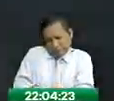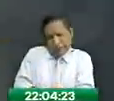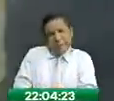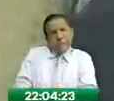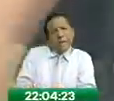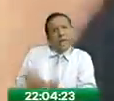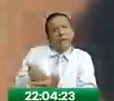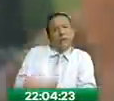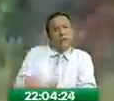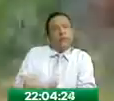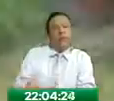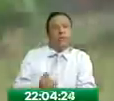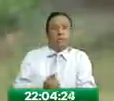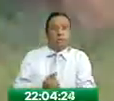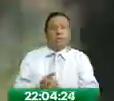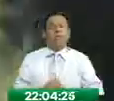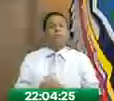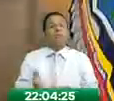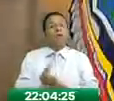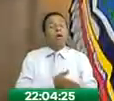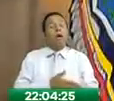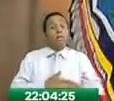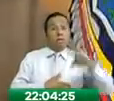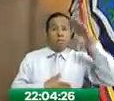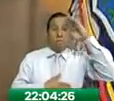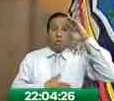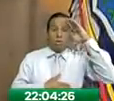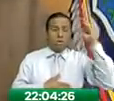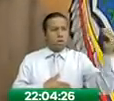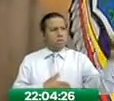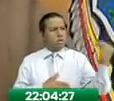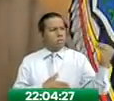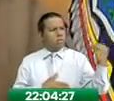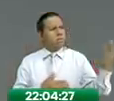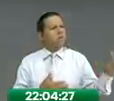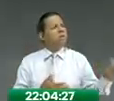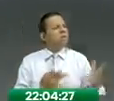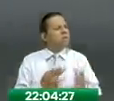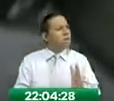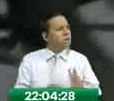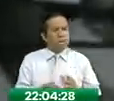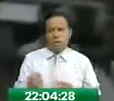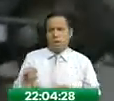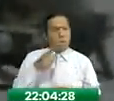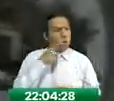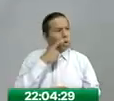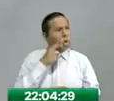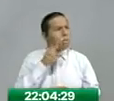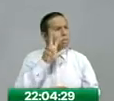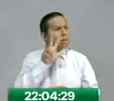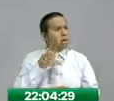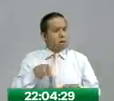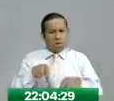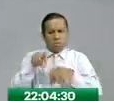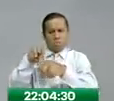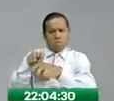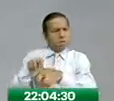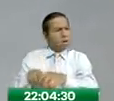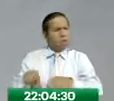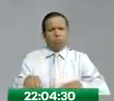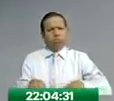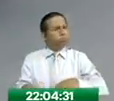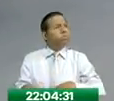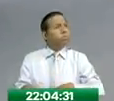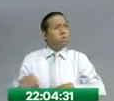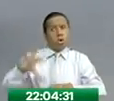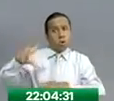Minutos antes, los agentes recibieron la alerta de la presencia de una motocicleta con 3 personas, quienes estaban asaltando en un